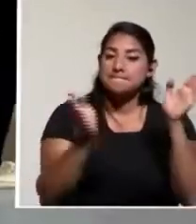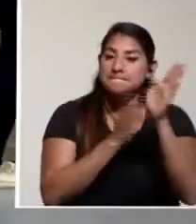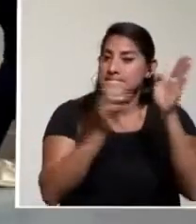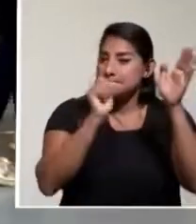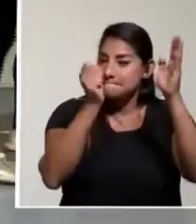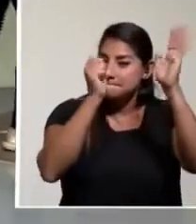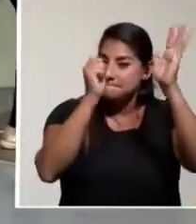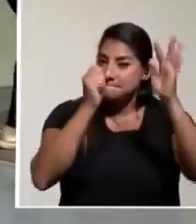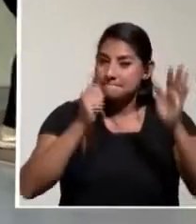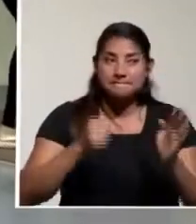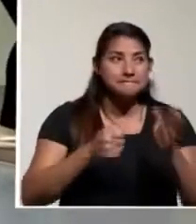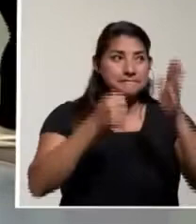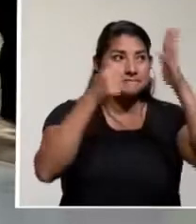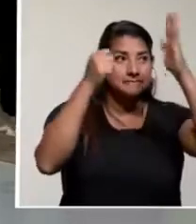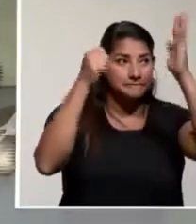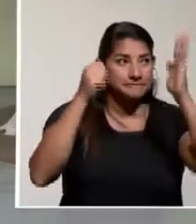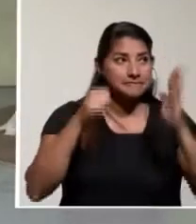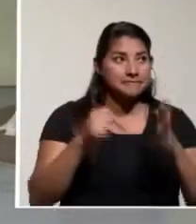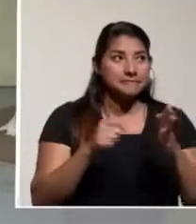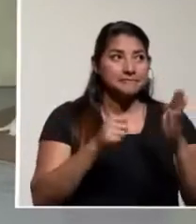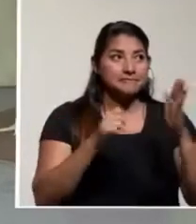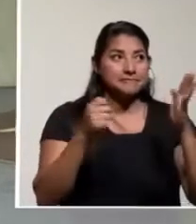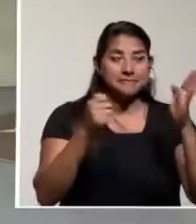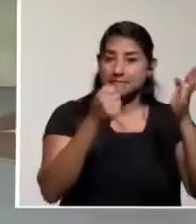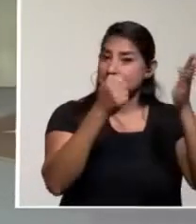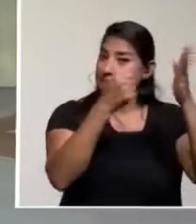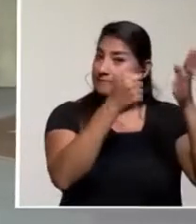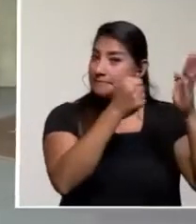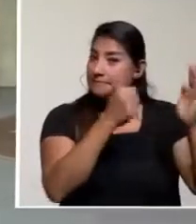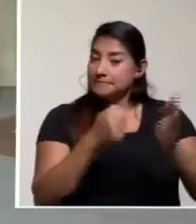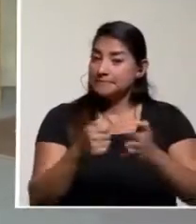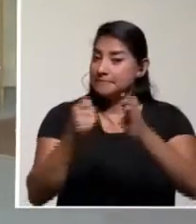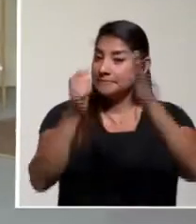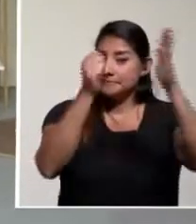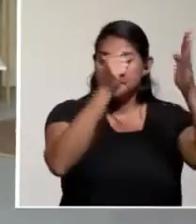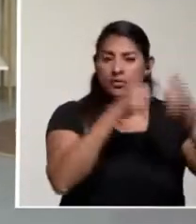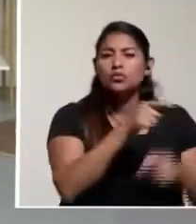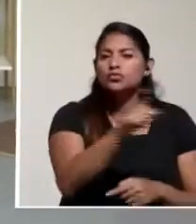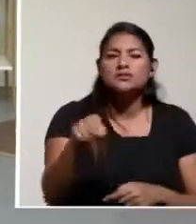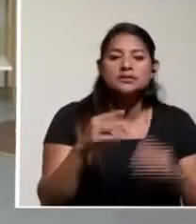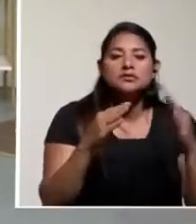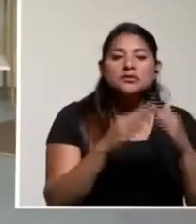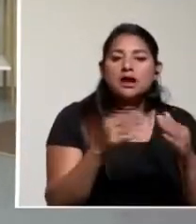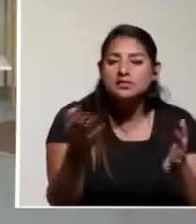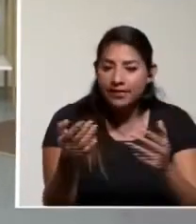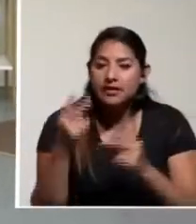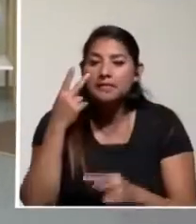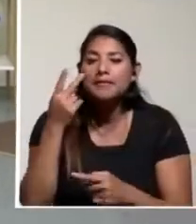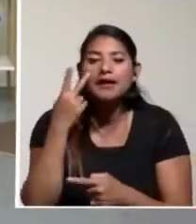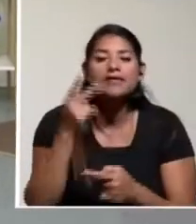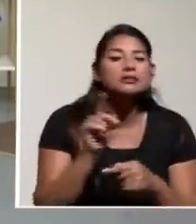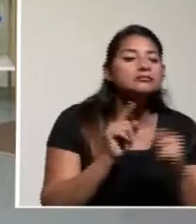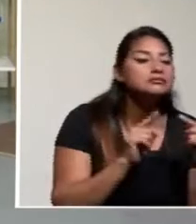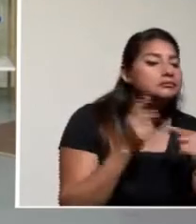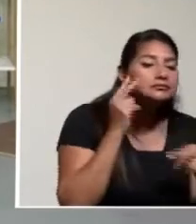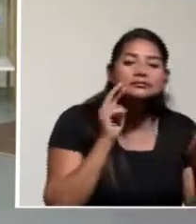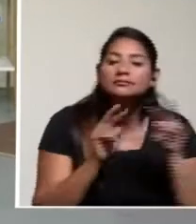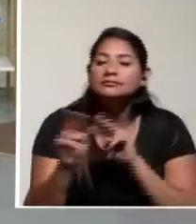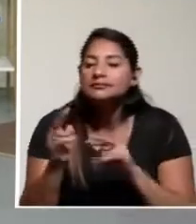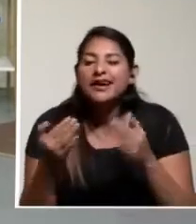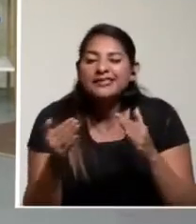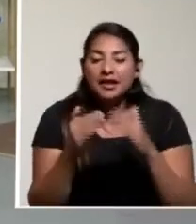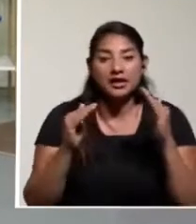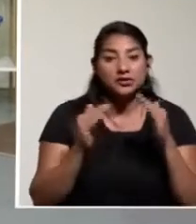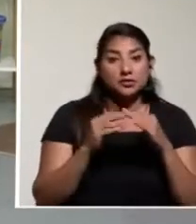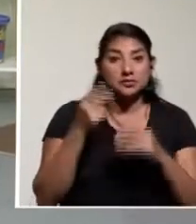trajo el perrito, ajá, por favor. Aquí la tengo lista. Niños y niñas, en casa, ¿qué tienen de instrumento musical? Queremos ver. Lo que